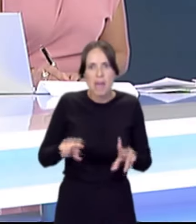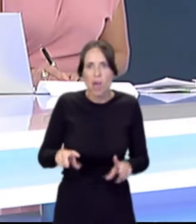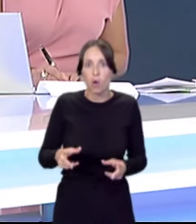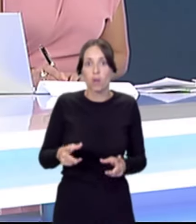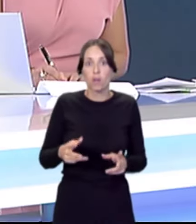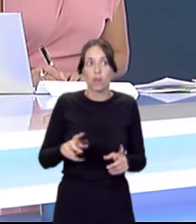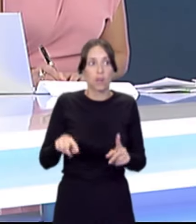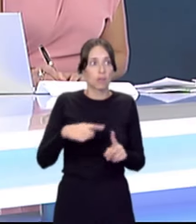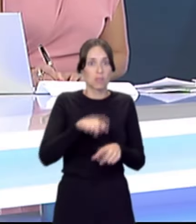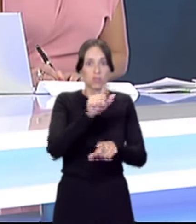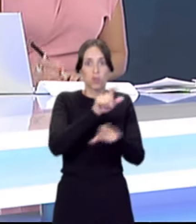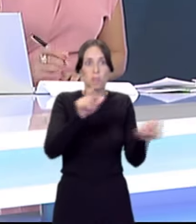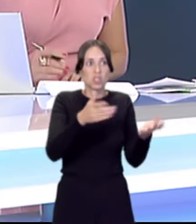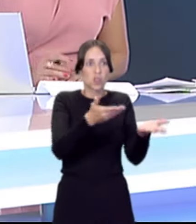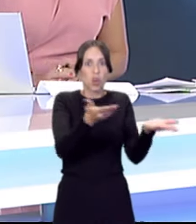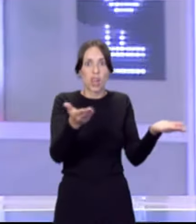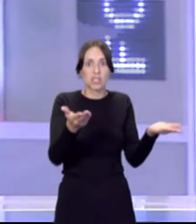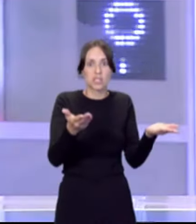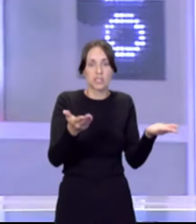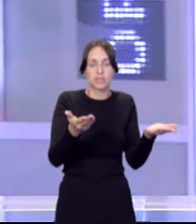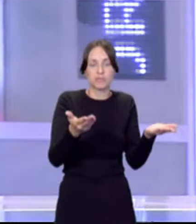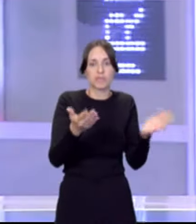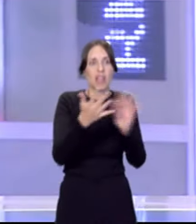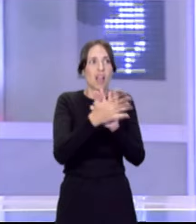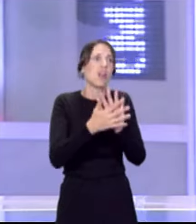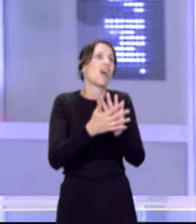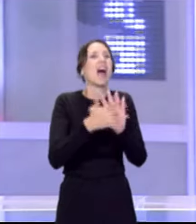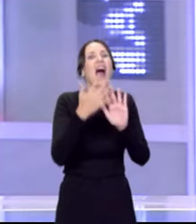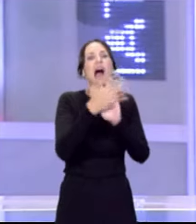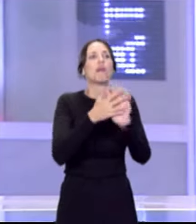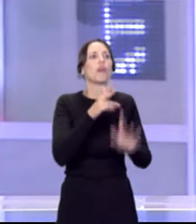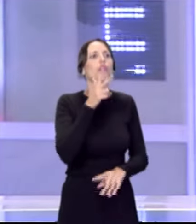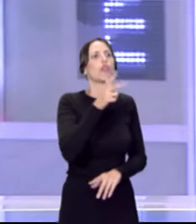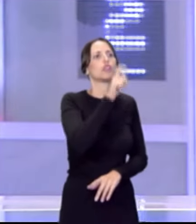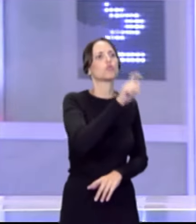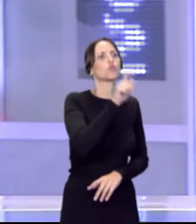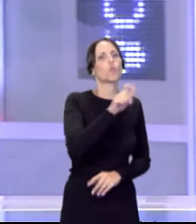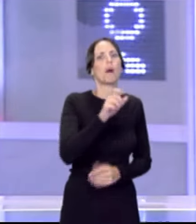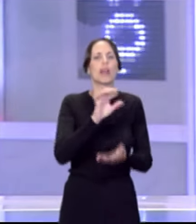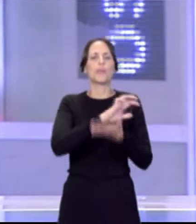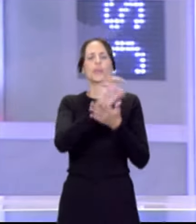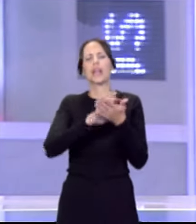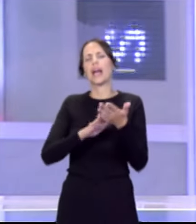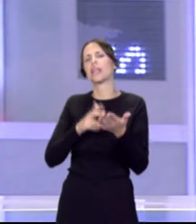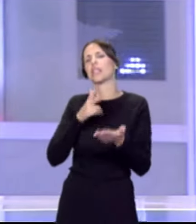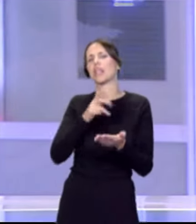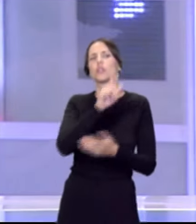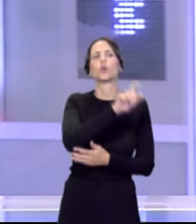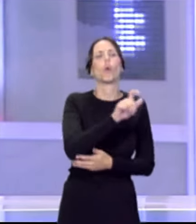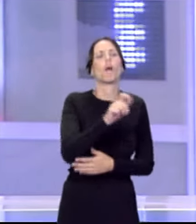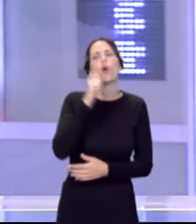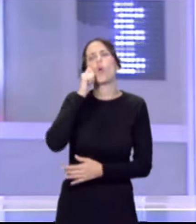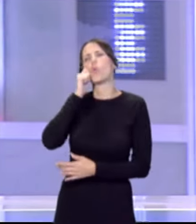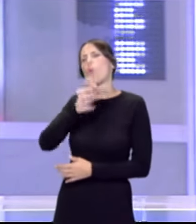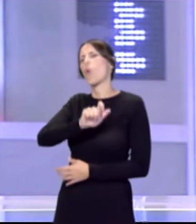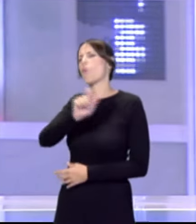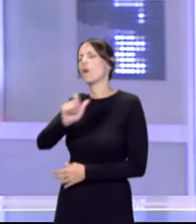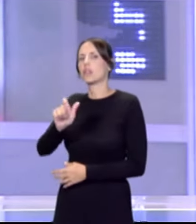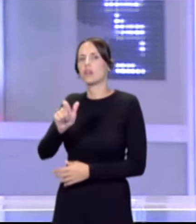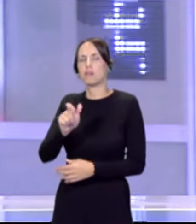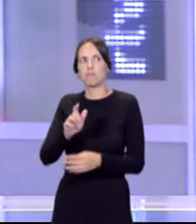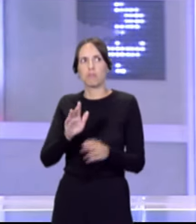humanos. Eso es el principio. Entonces, lo que no podemos es hablar siempre de derechos humanos, de la Carta de Derechos Humanos, de la humanidad y tal, cuando después tomamos este tipo